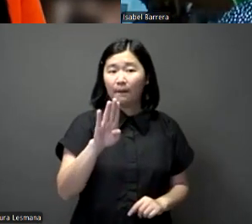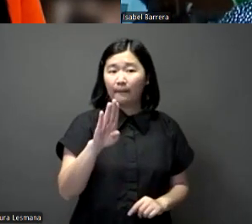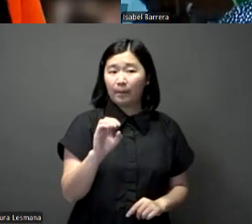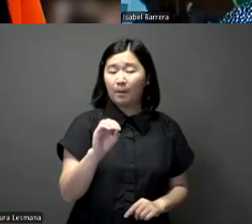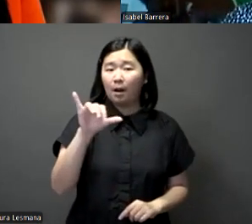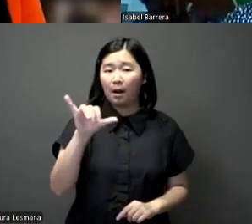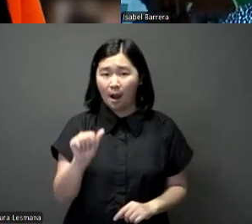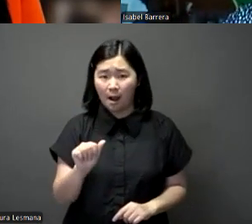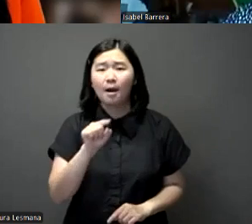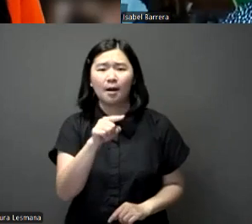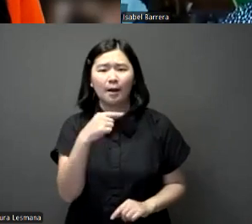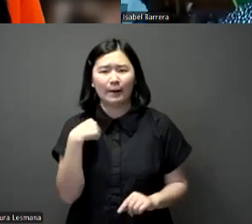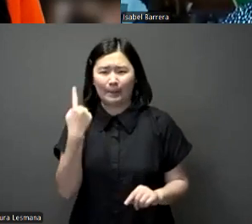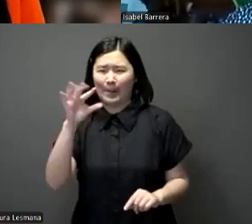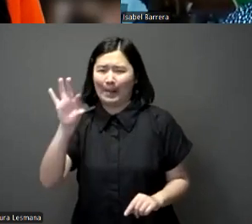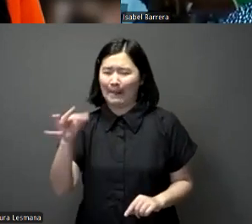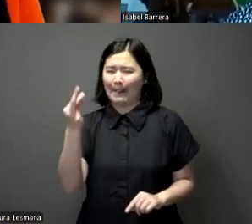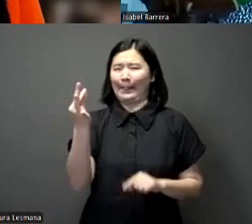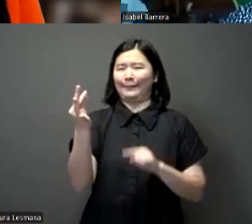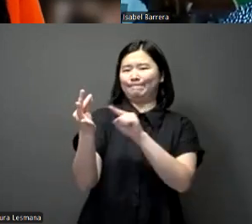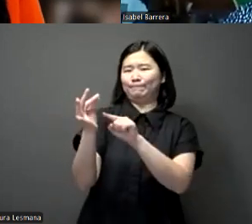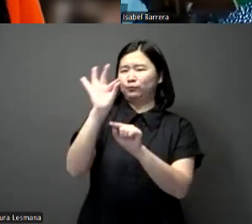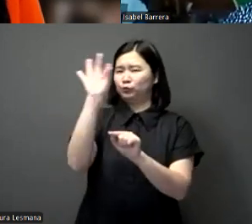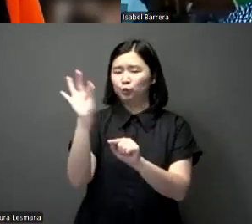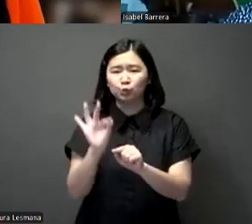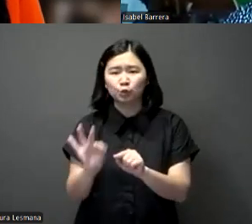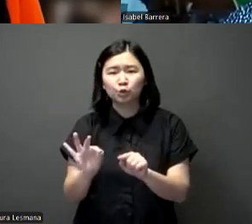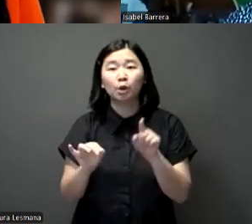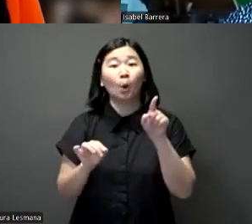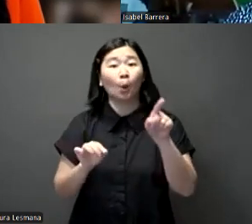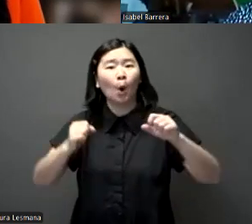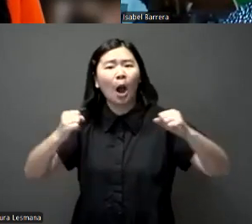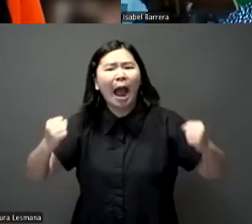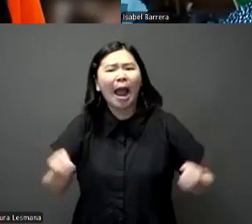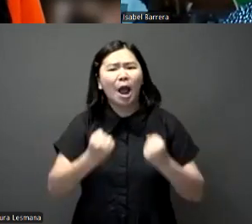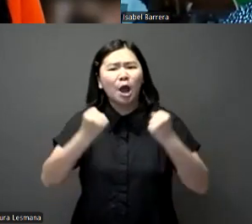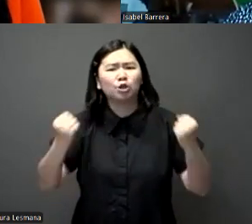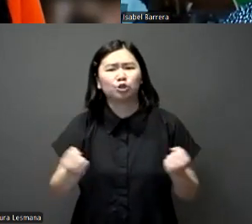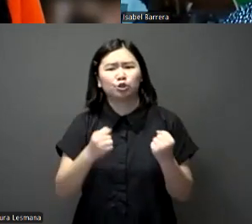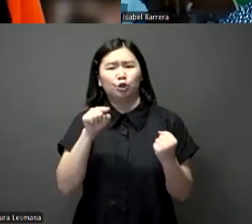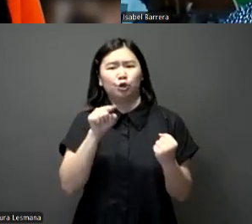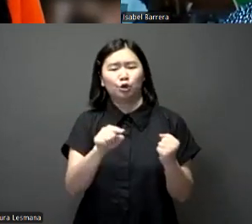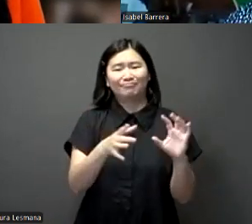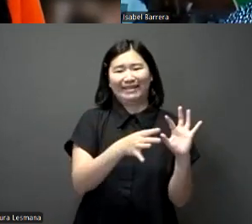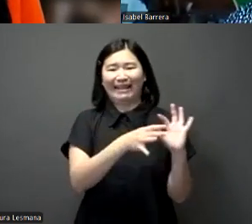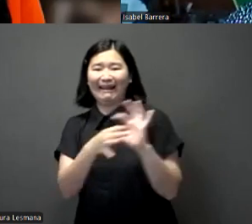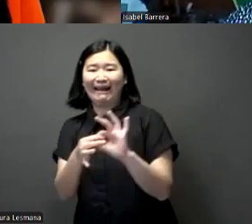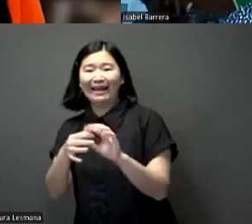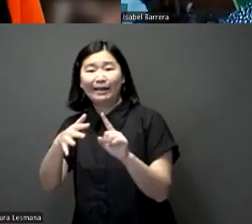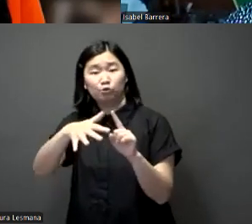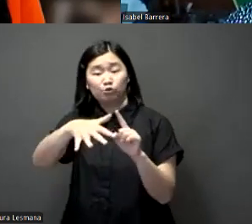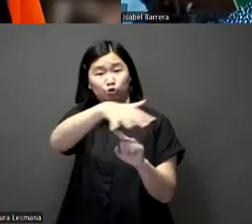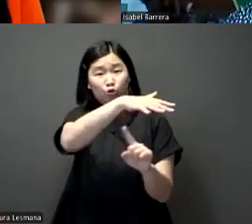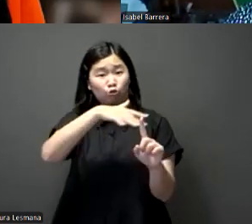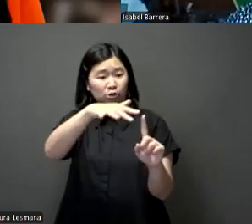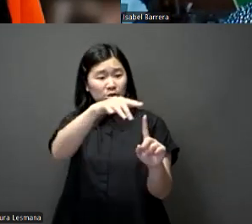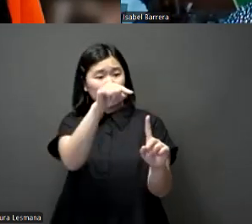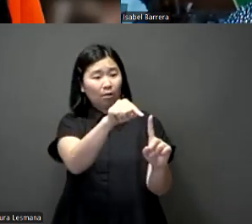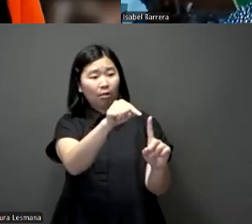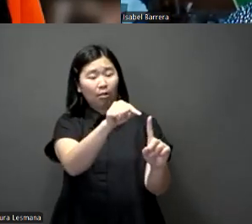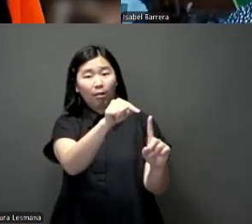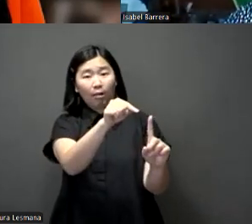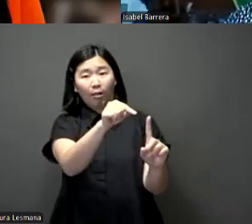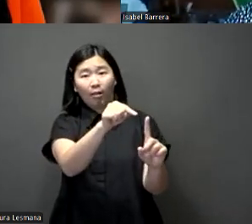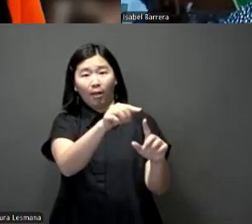eliminar defecación al aire libre? Por ejemplo, se va a invertir en la infraestructura de salud o de